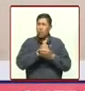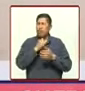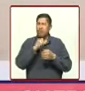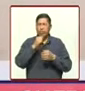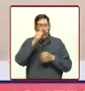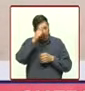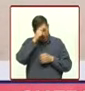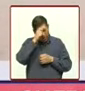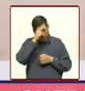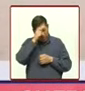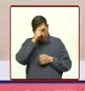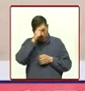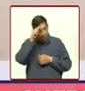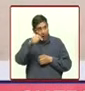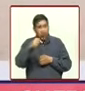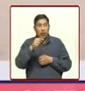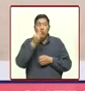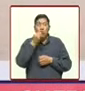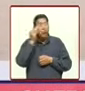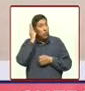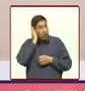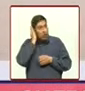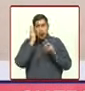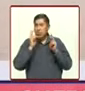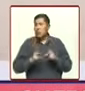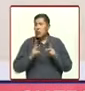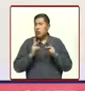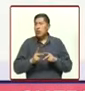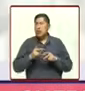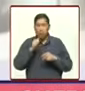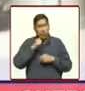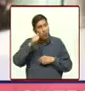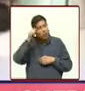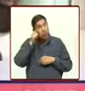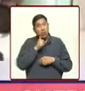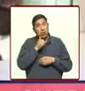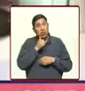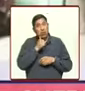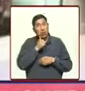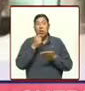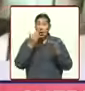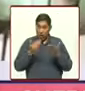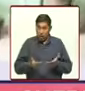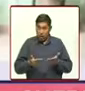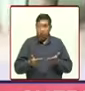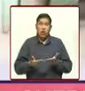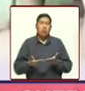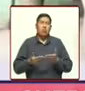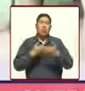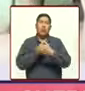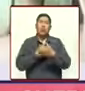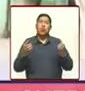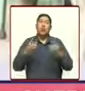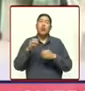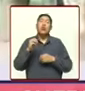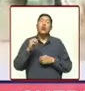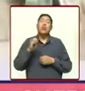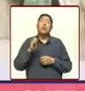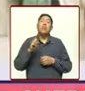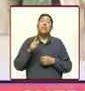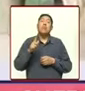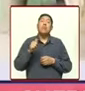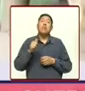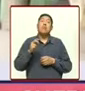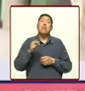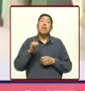a donde hay en los hogares, donde están las personas mayores, ¿no? ¿Cómo hacen? Aquí vamos a ingresar al cuarto del señor Melanio Ortiz y